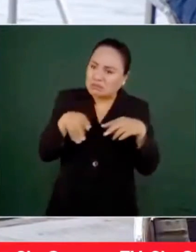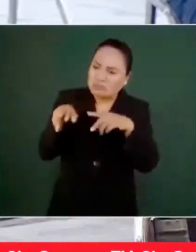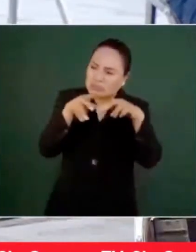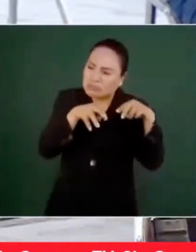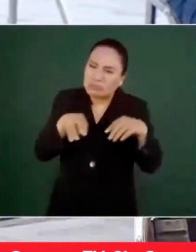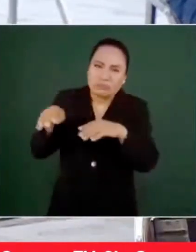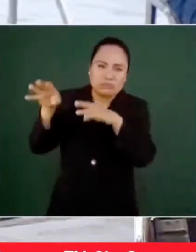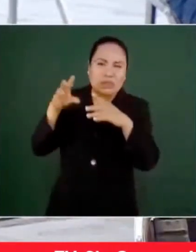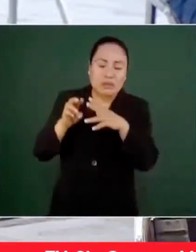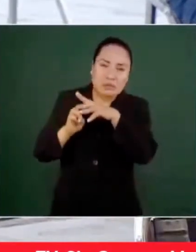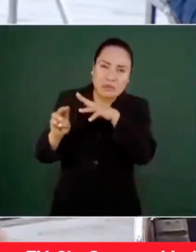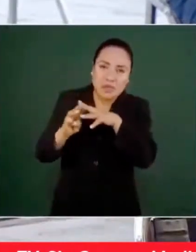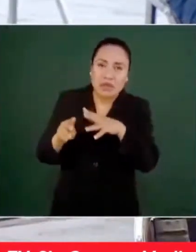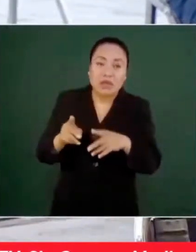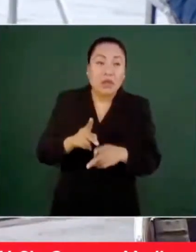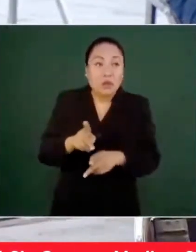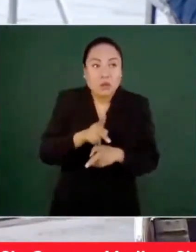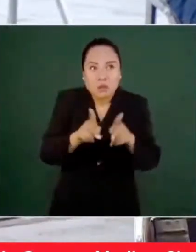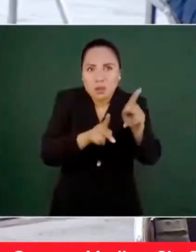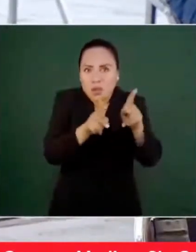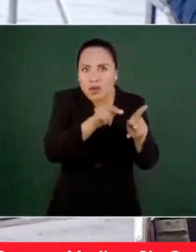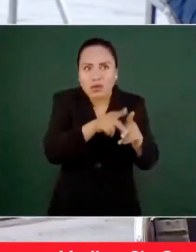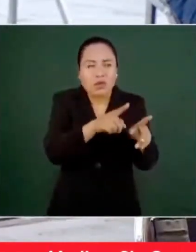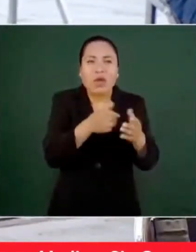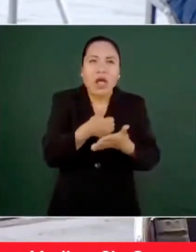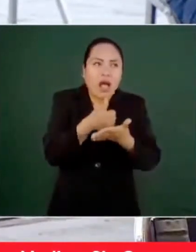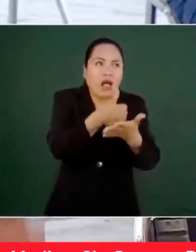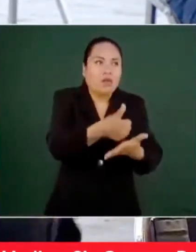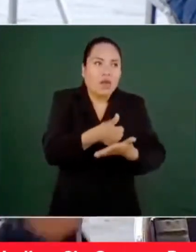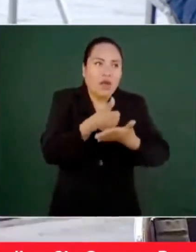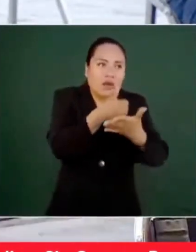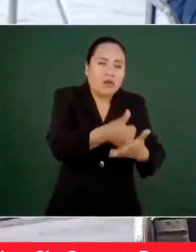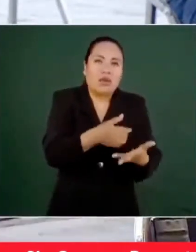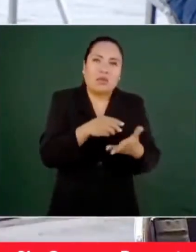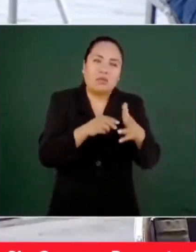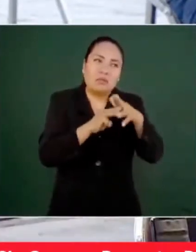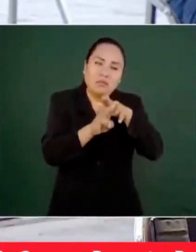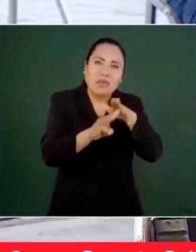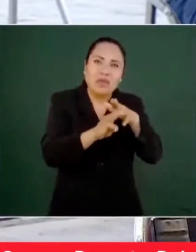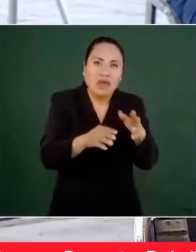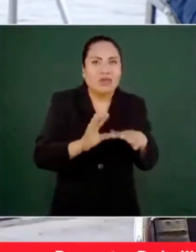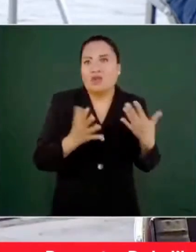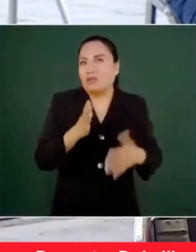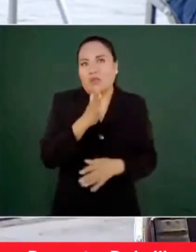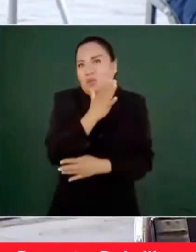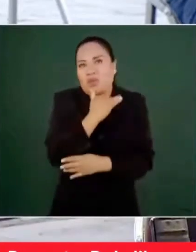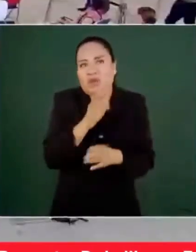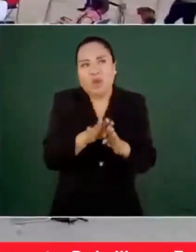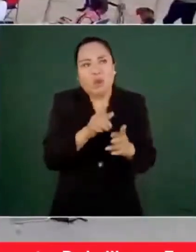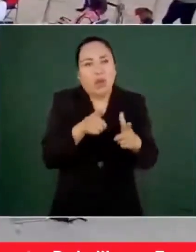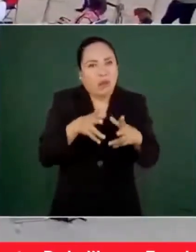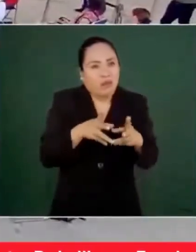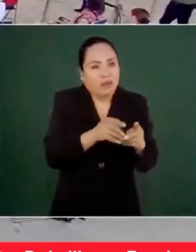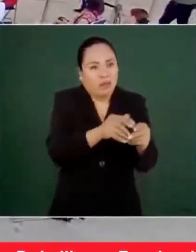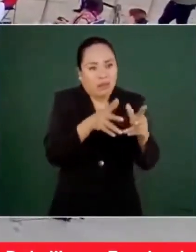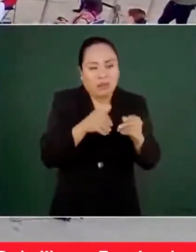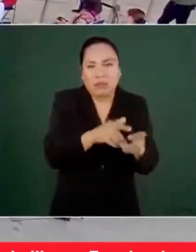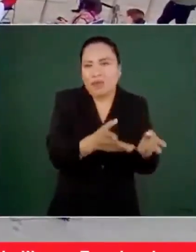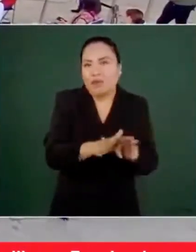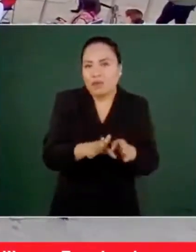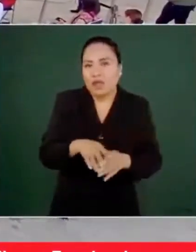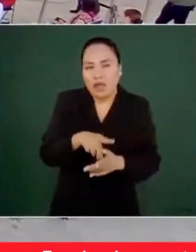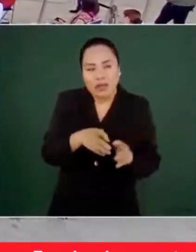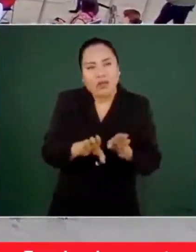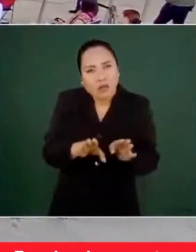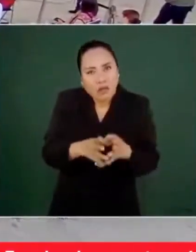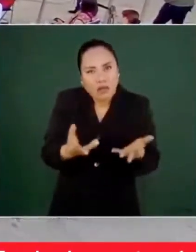las comunidades pequeñas ya no aguantan mantener tanto migrante, pues es precisamente de migrantes venezolanos. Sí, estamos trabajando con ellos.